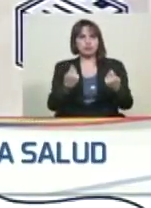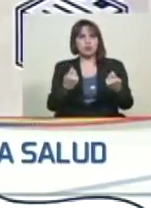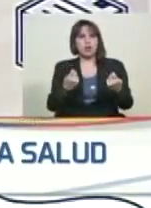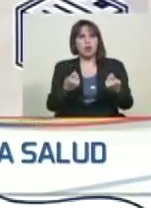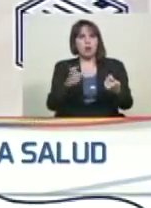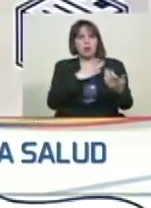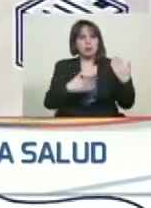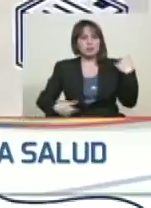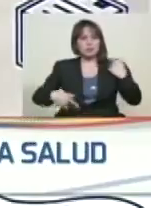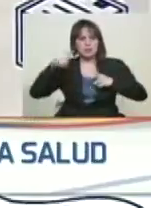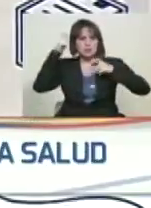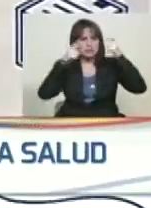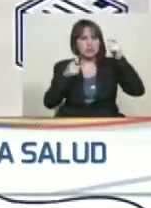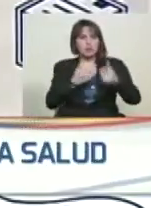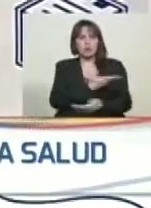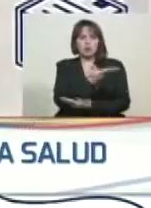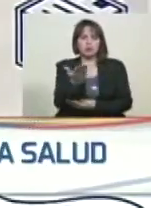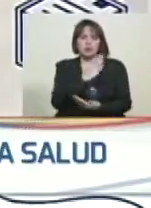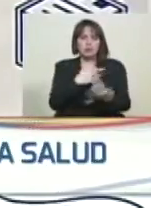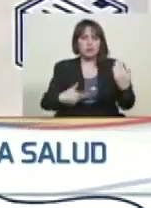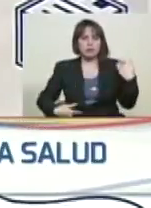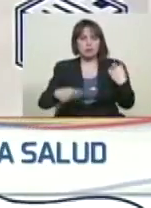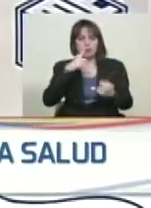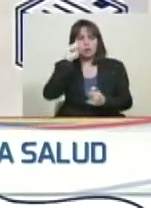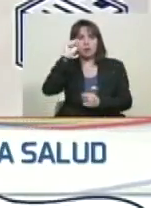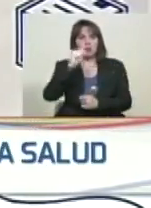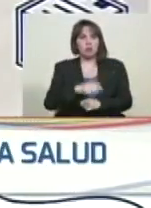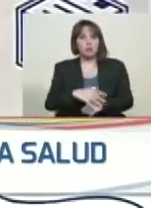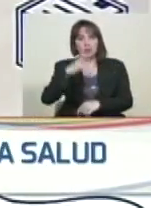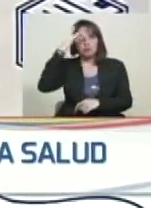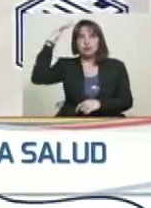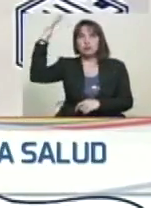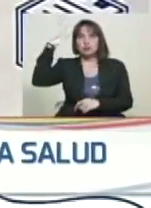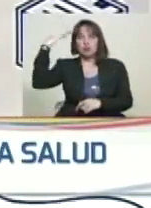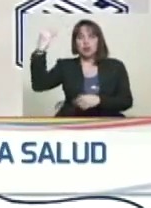Hugo Chávez y por usted, presidente. Un sueño hecho realidad realmente.